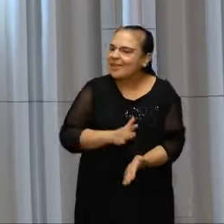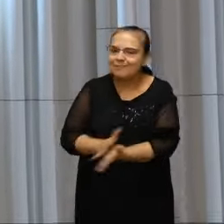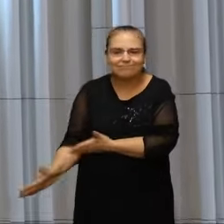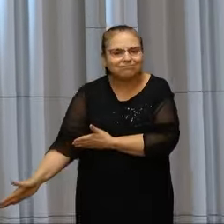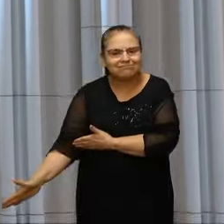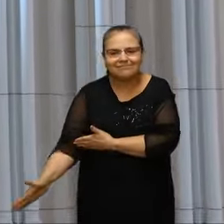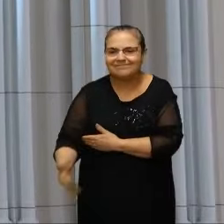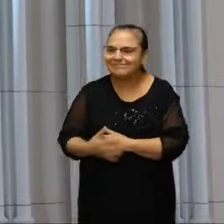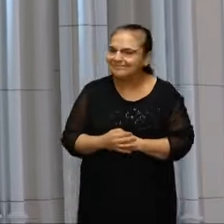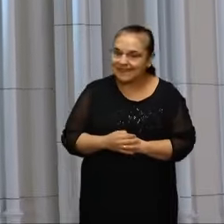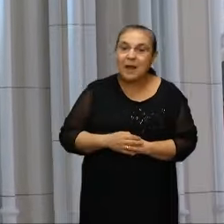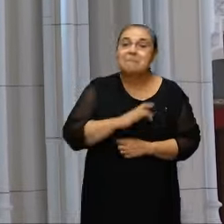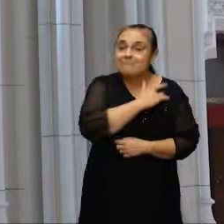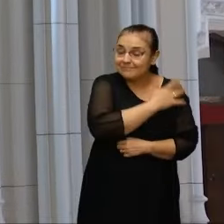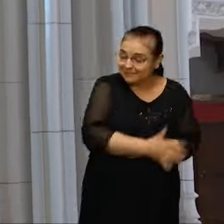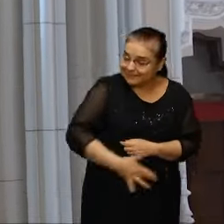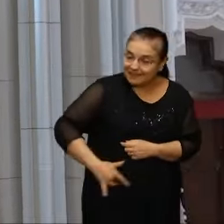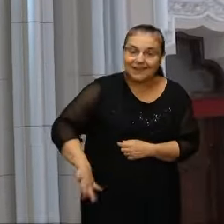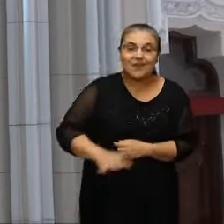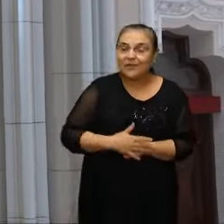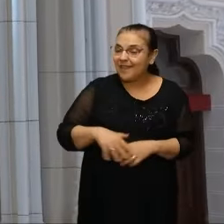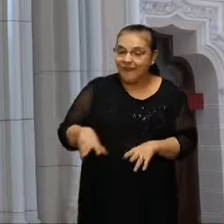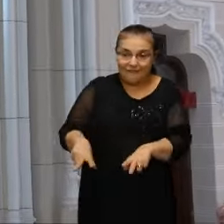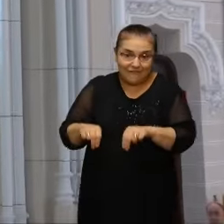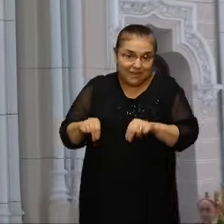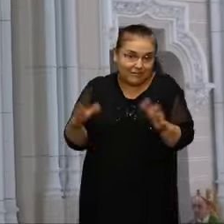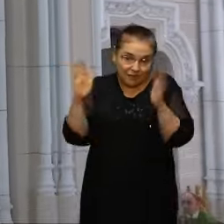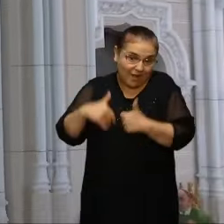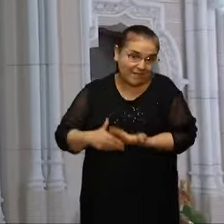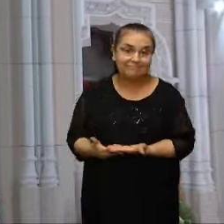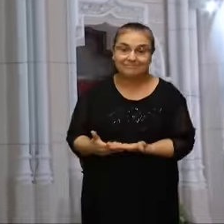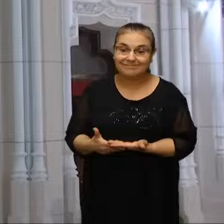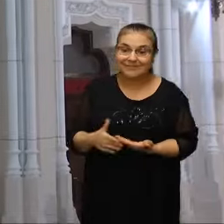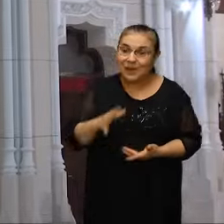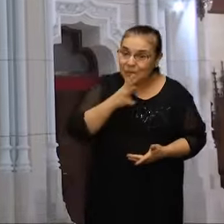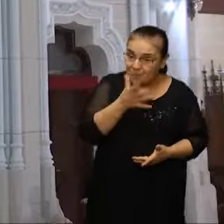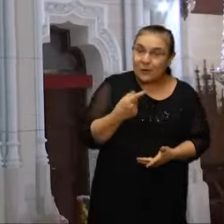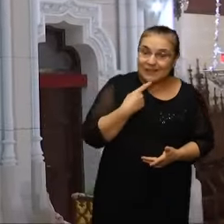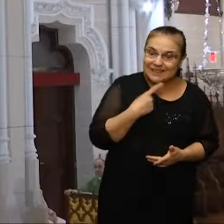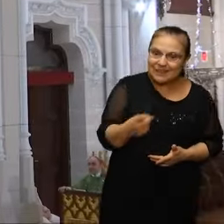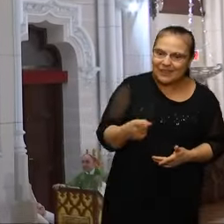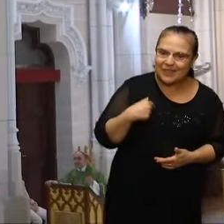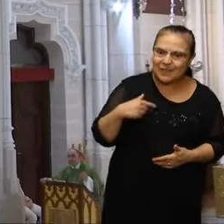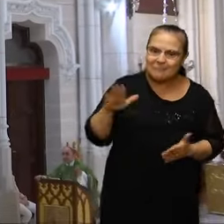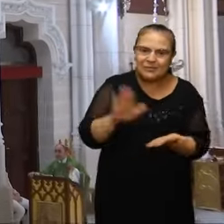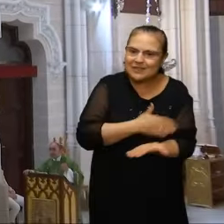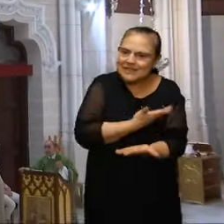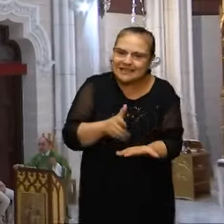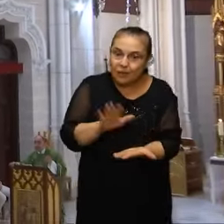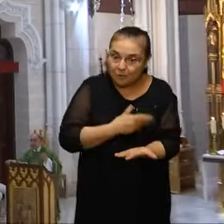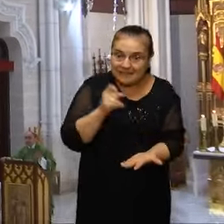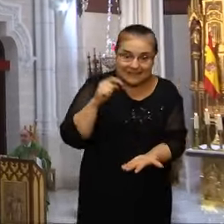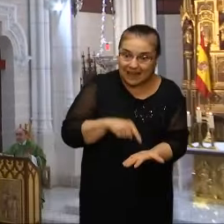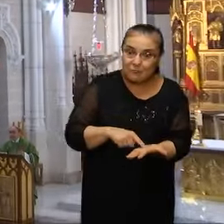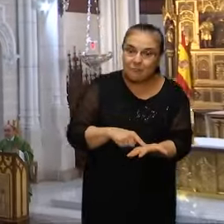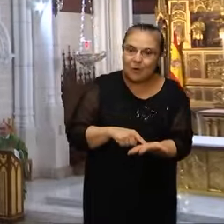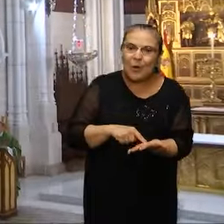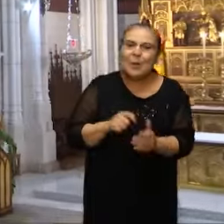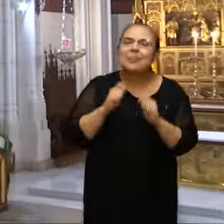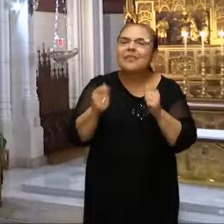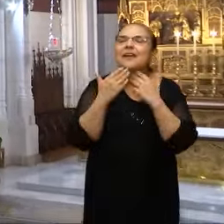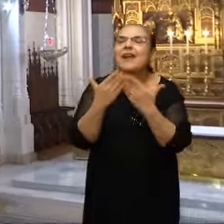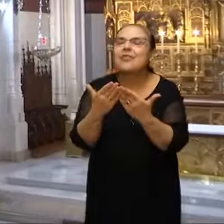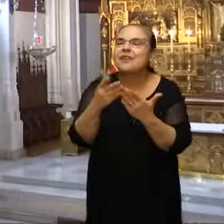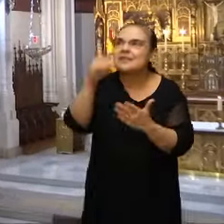límites, la misericordia que no tiene fin. Por eso podemos decir con el Salmo, dar gracias al Señor porque es eterna su